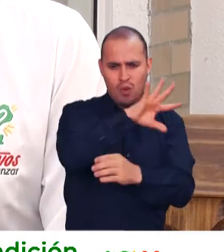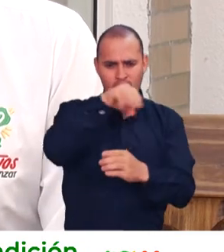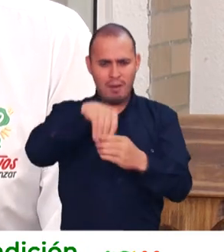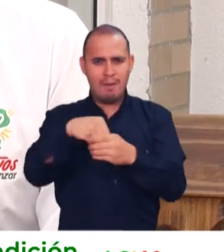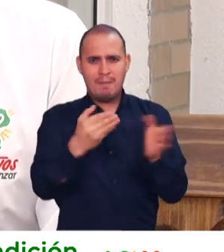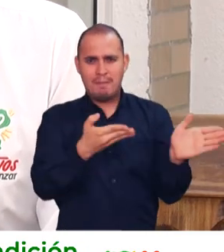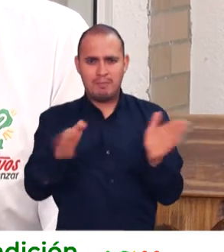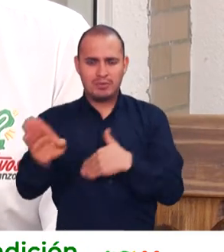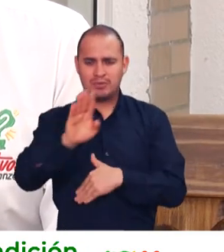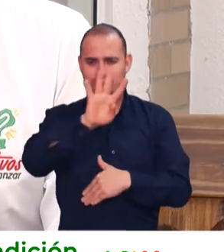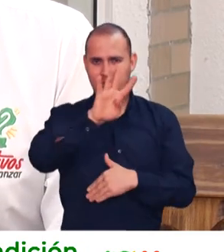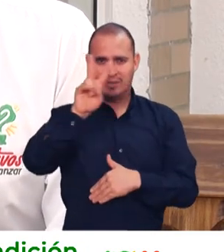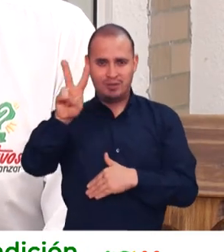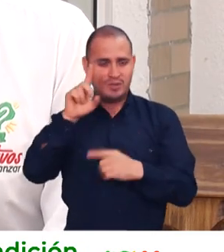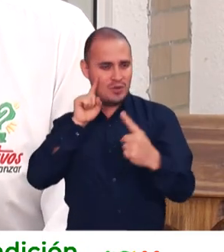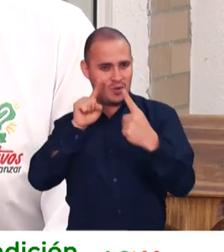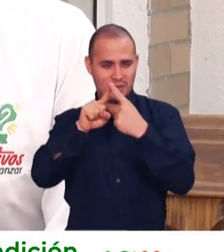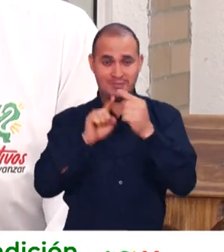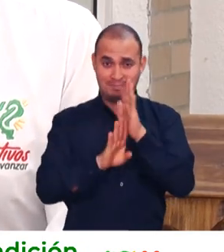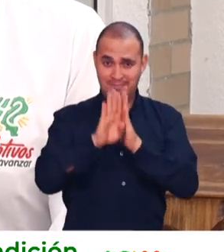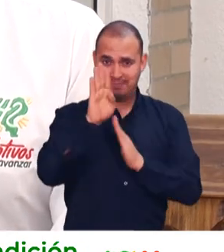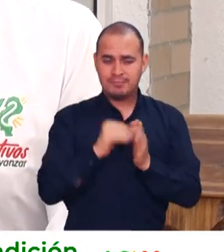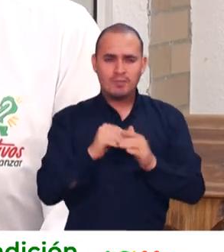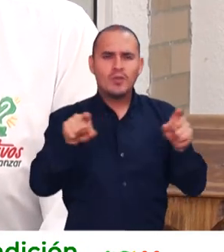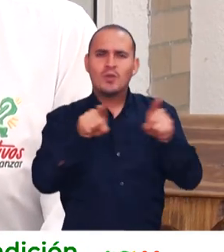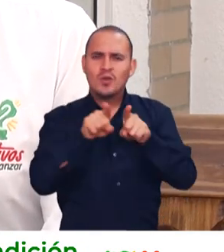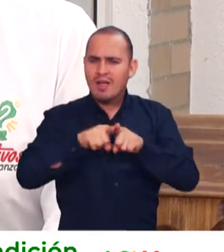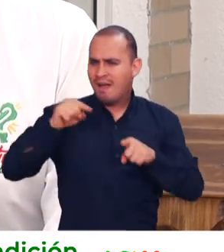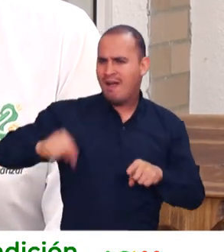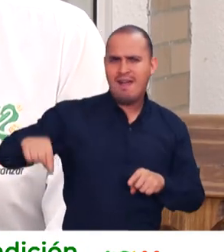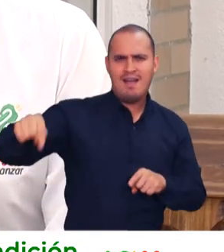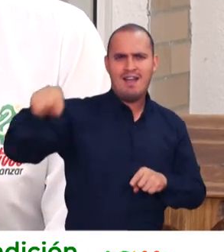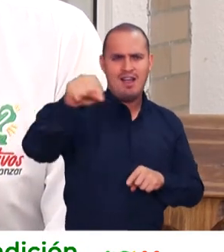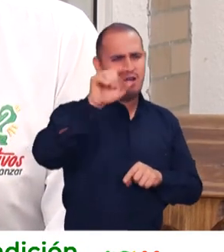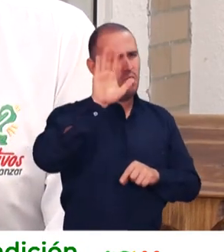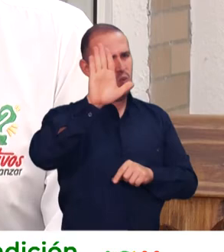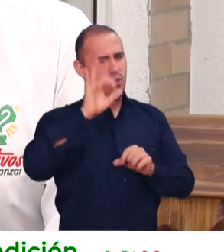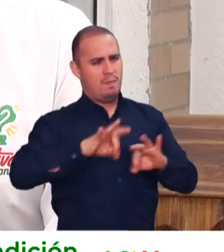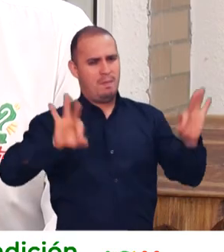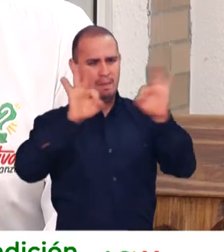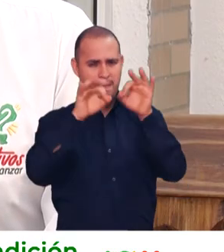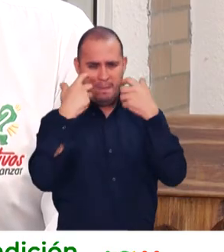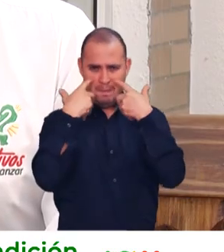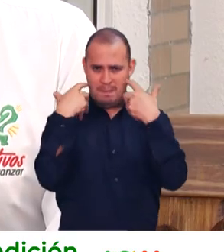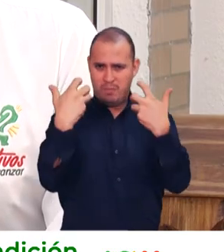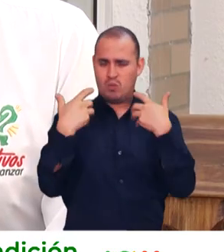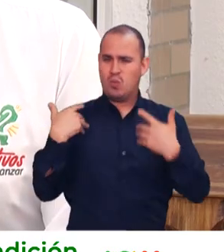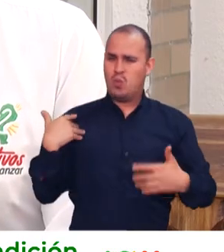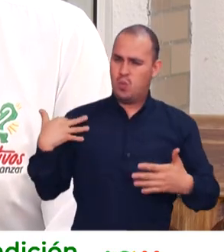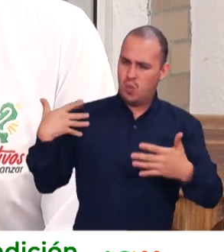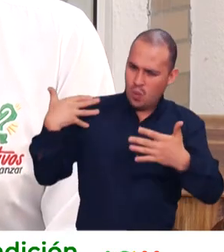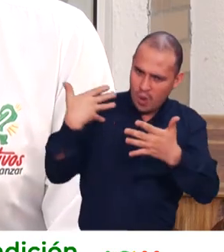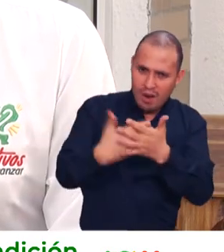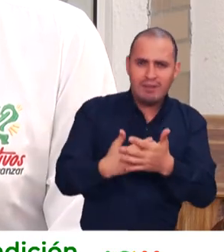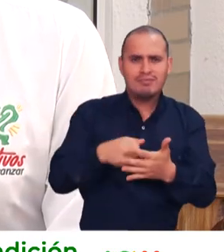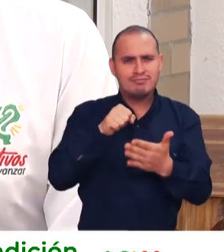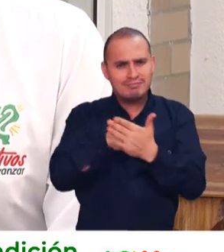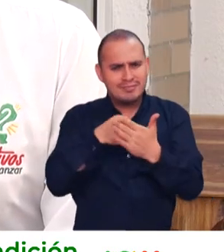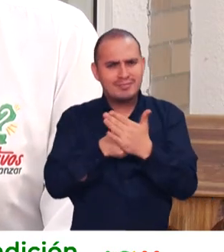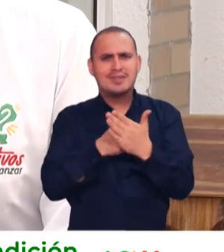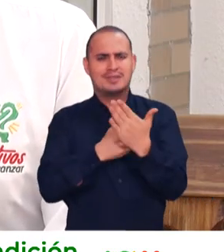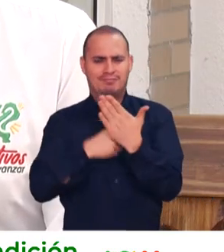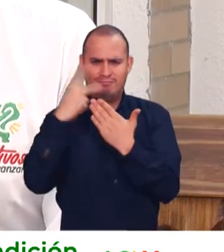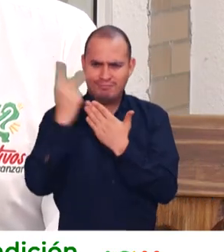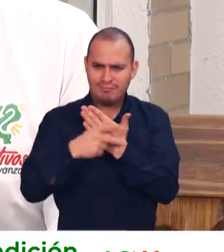desarrollo 42 Motivos para Avanzar. Igualmente, el turismo, que es tan importante en el departamento, viene impulsado a través de proyectos